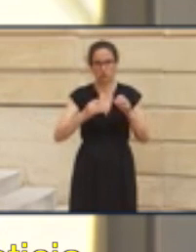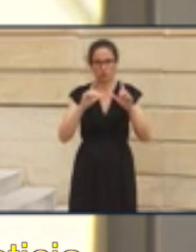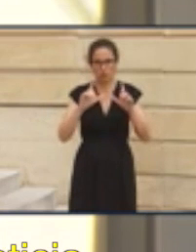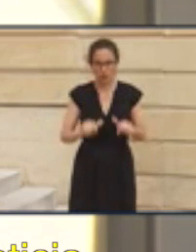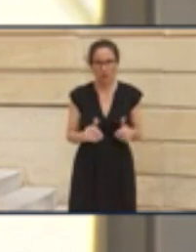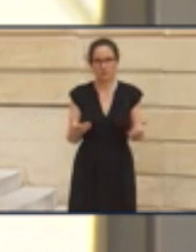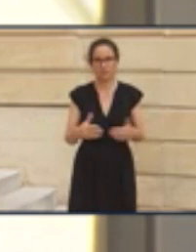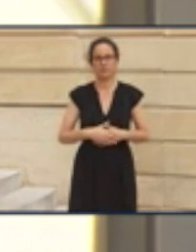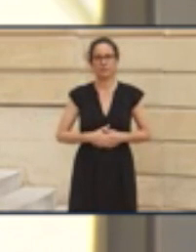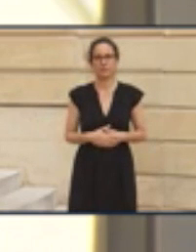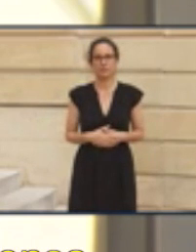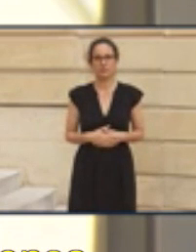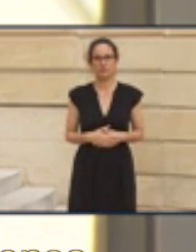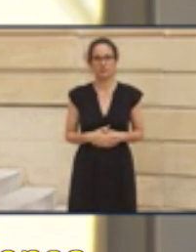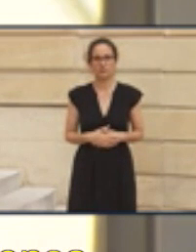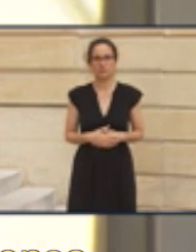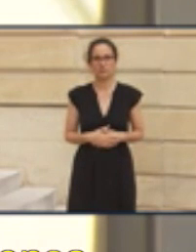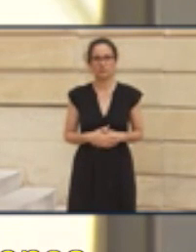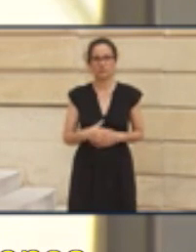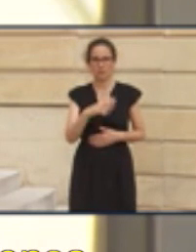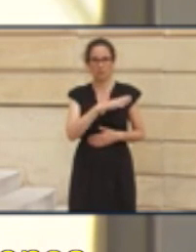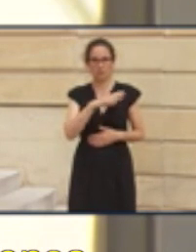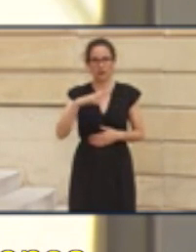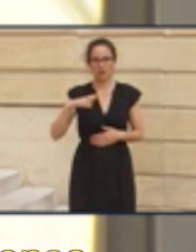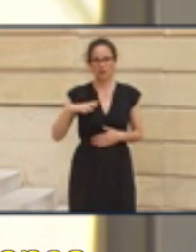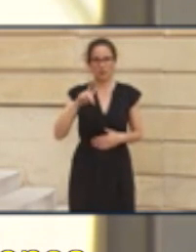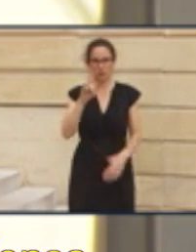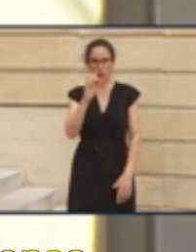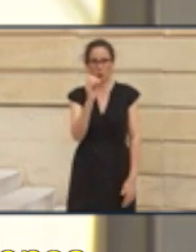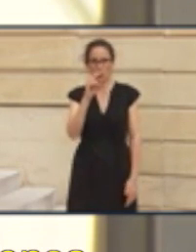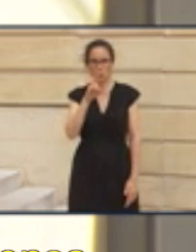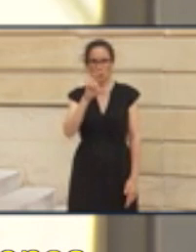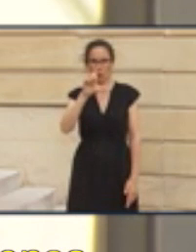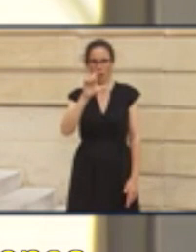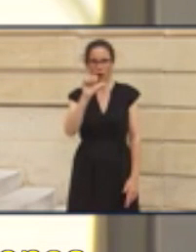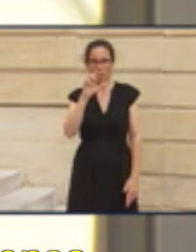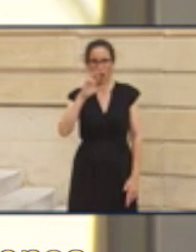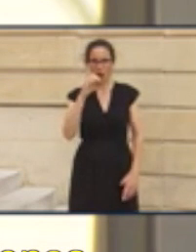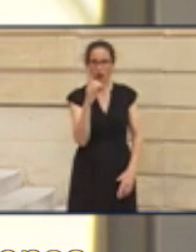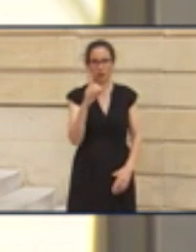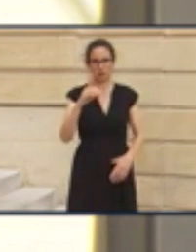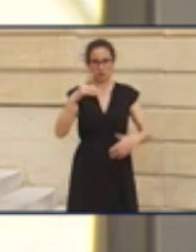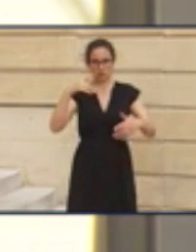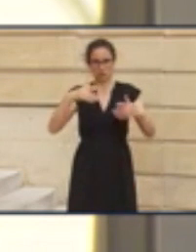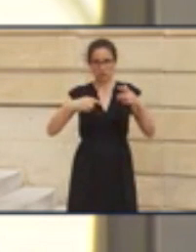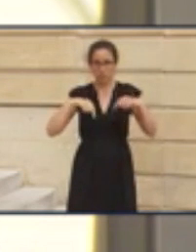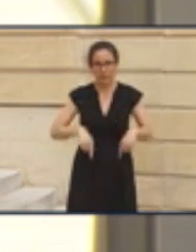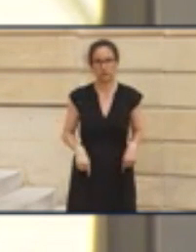de la Justice Madame sylvie goulard ministre des